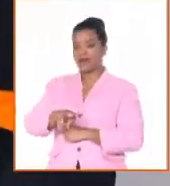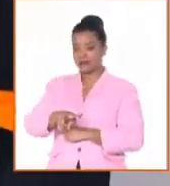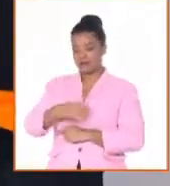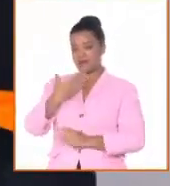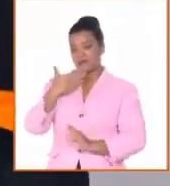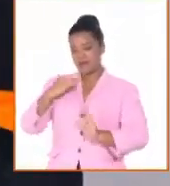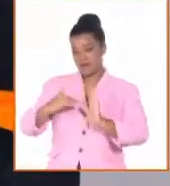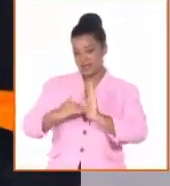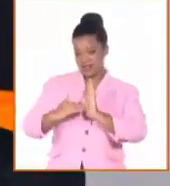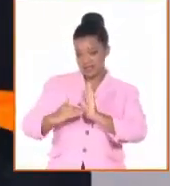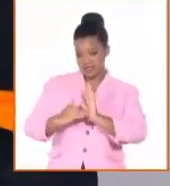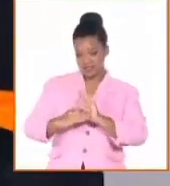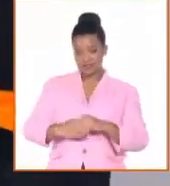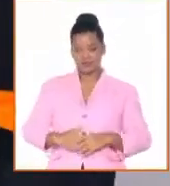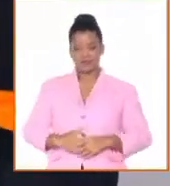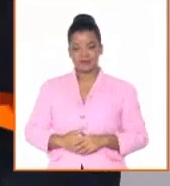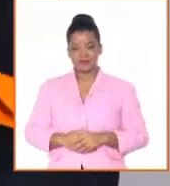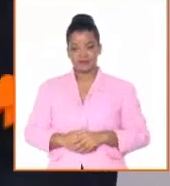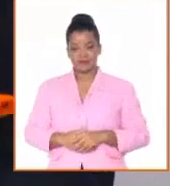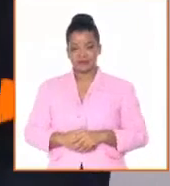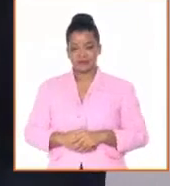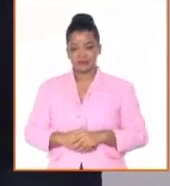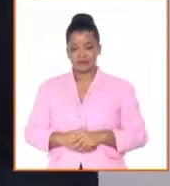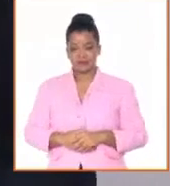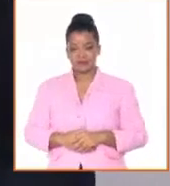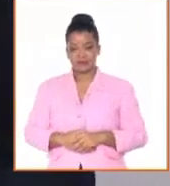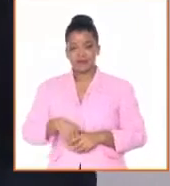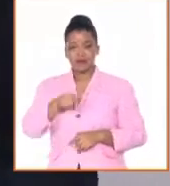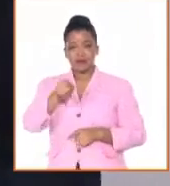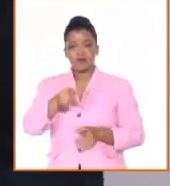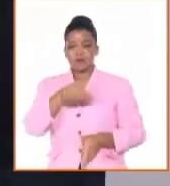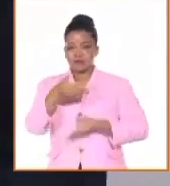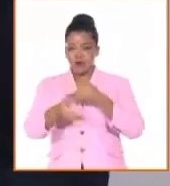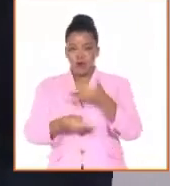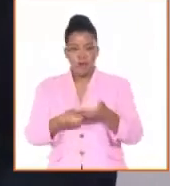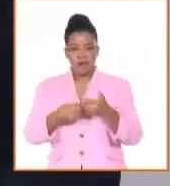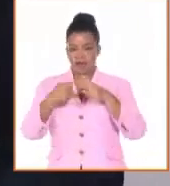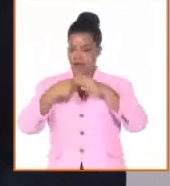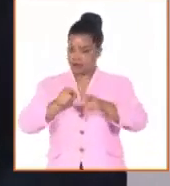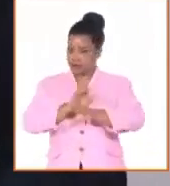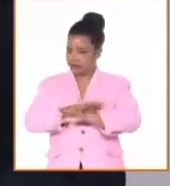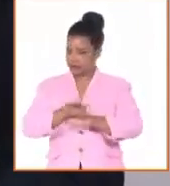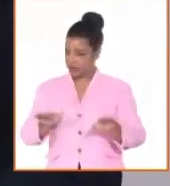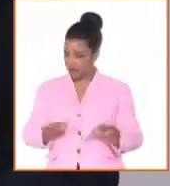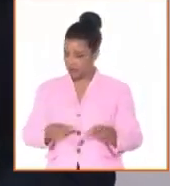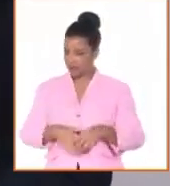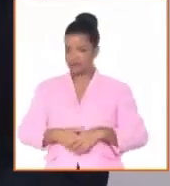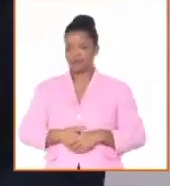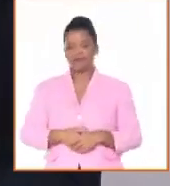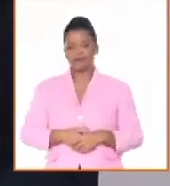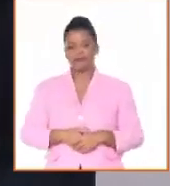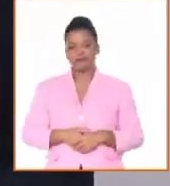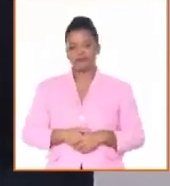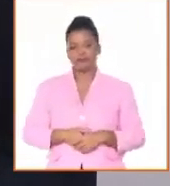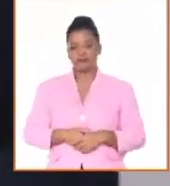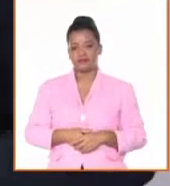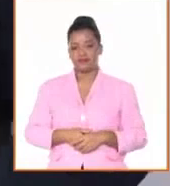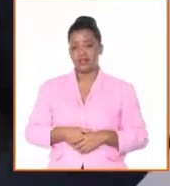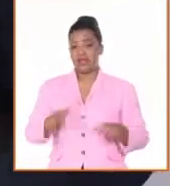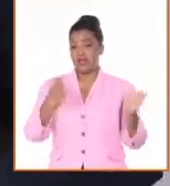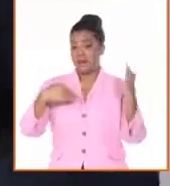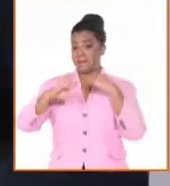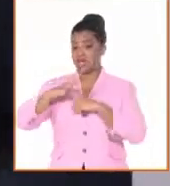con el programa ese problema Está resuelto Randy el ministro de Justicia